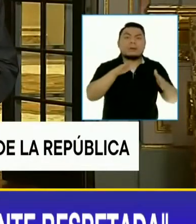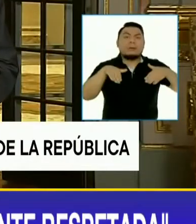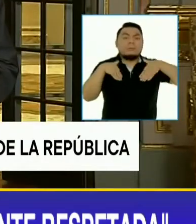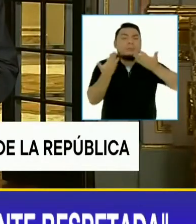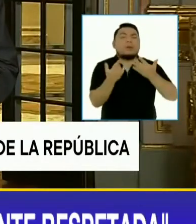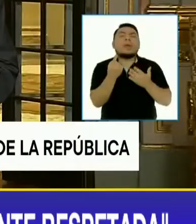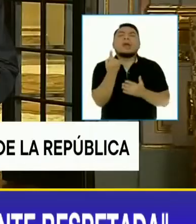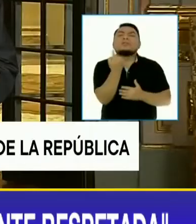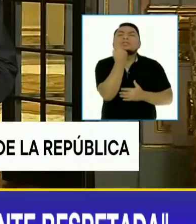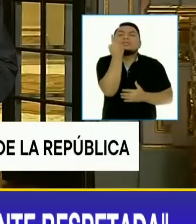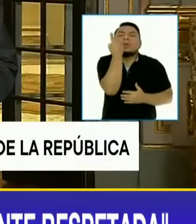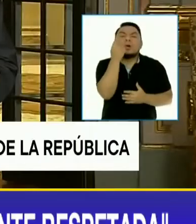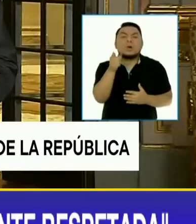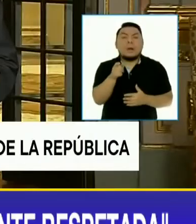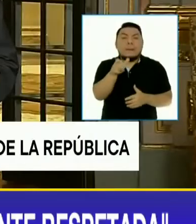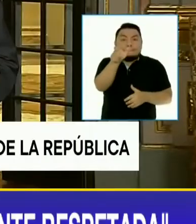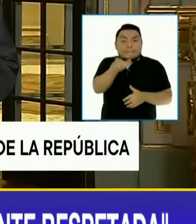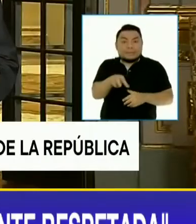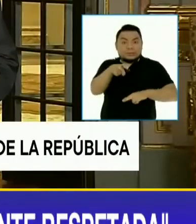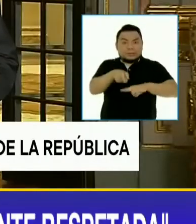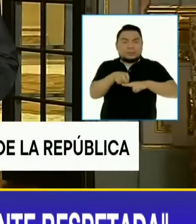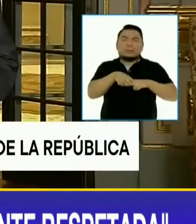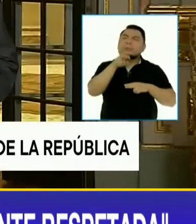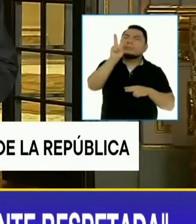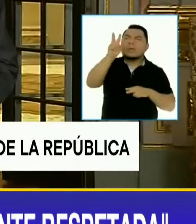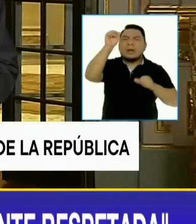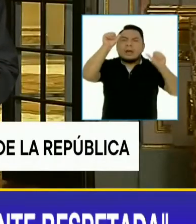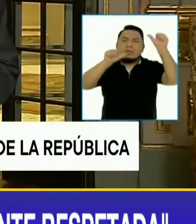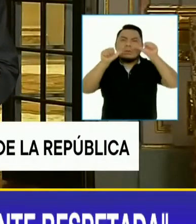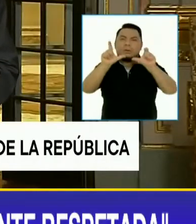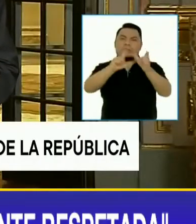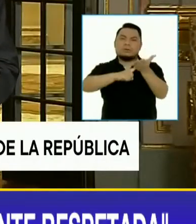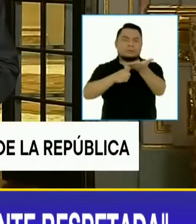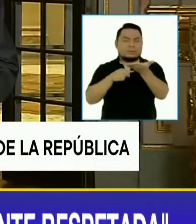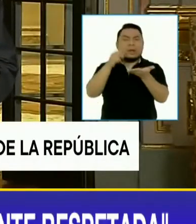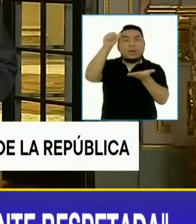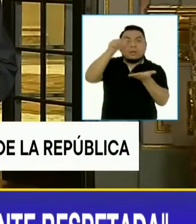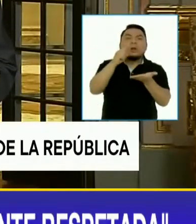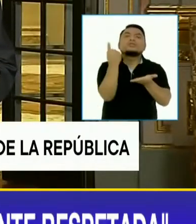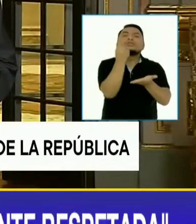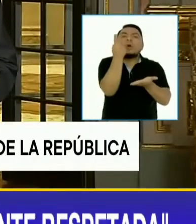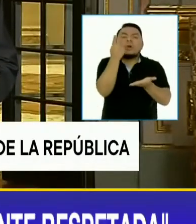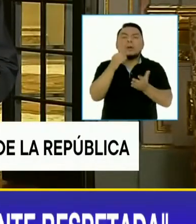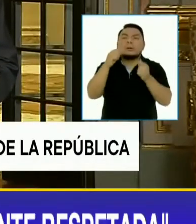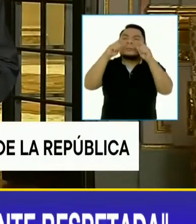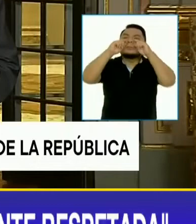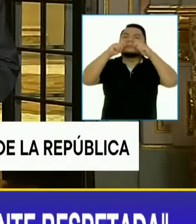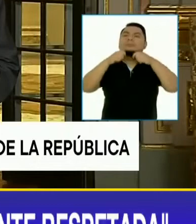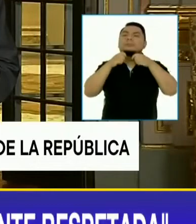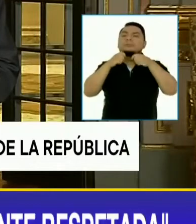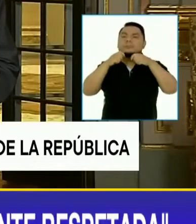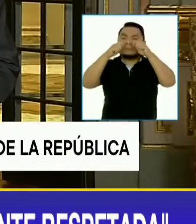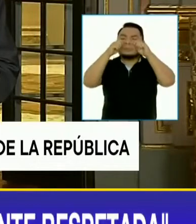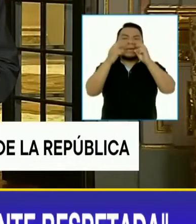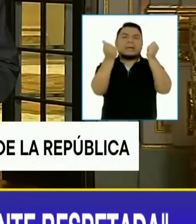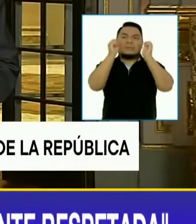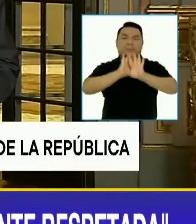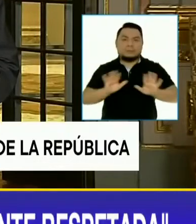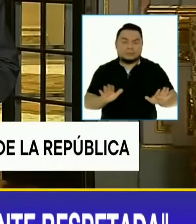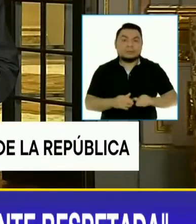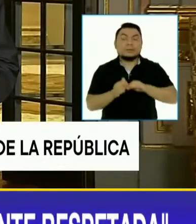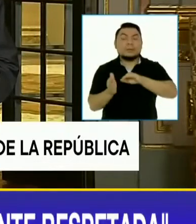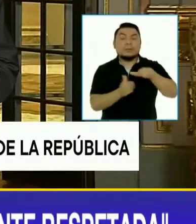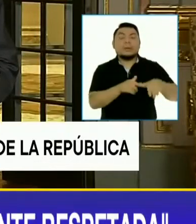local de votación. Si prefieren hacerlo en bicicleta o a pie, mejor aún, pero pueden utilizar el transporte que ustedes deseen. Por otro